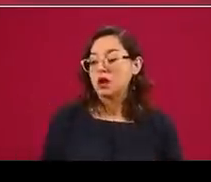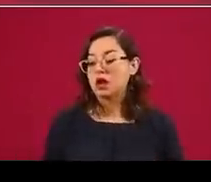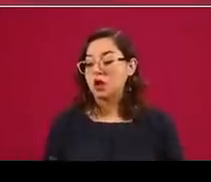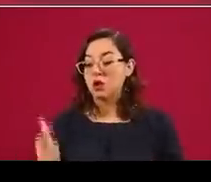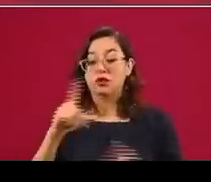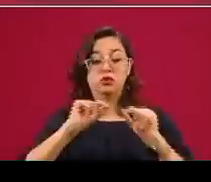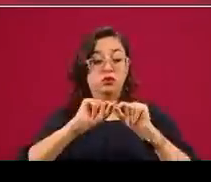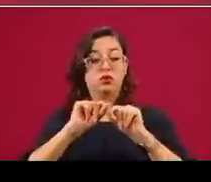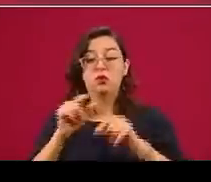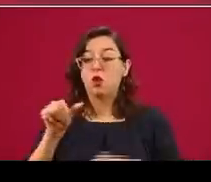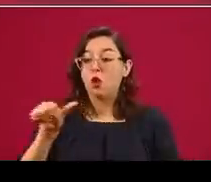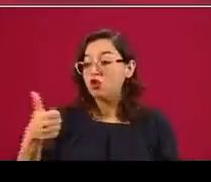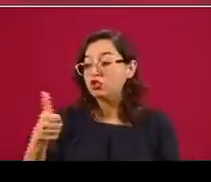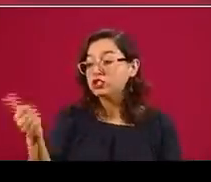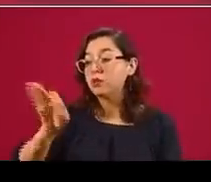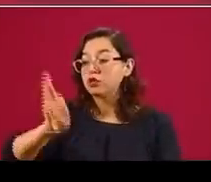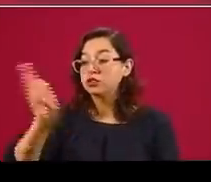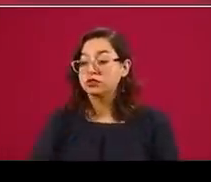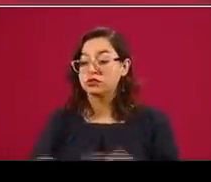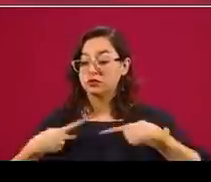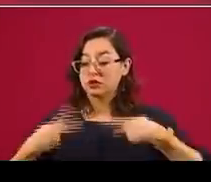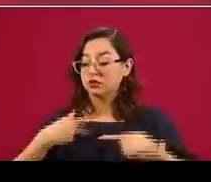total de homicidios del país.